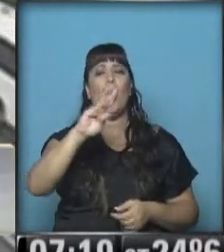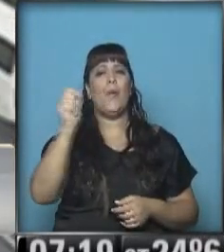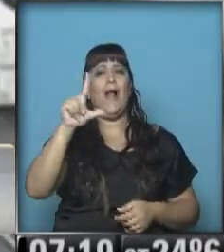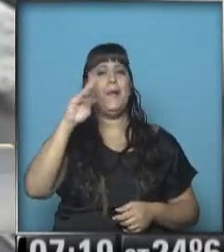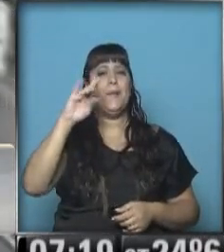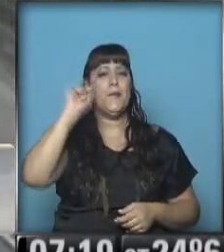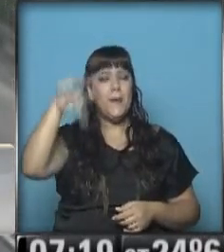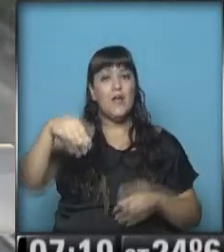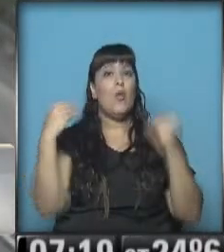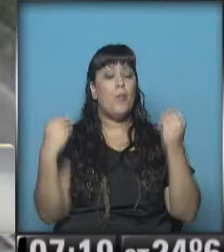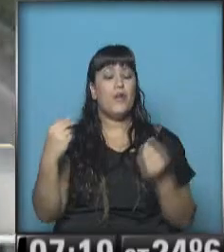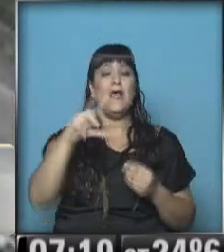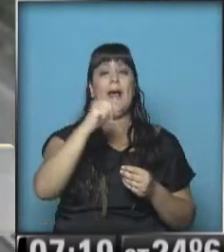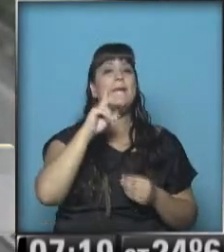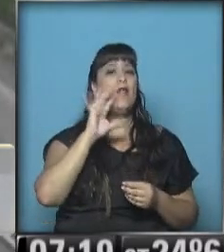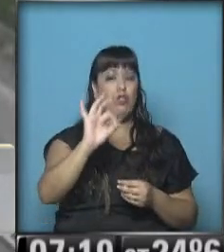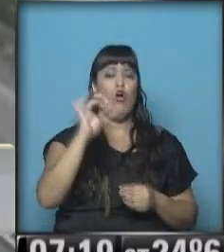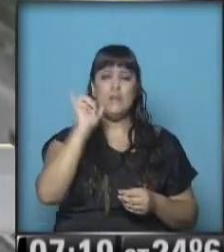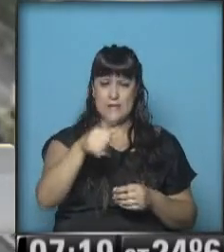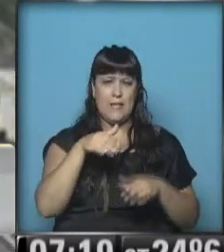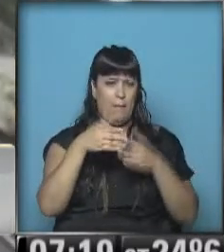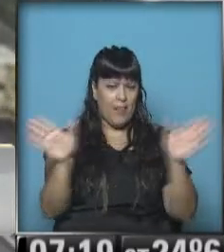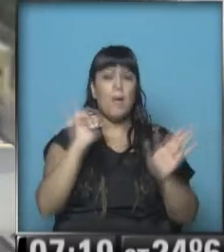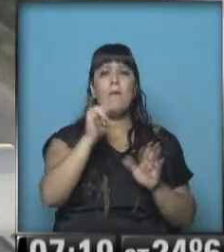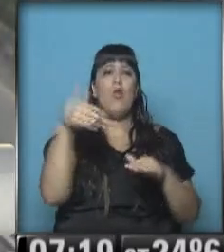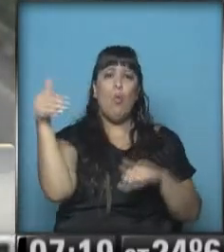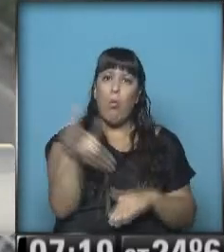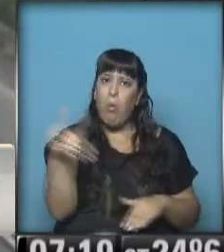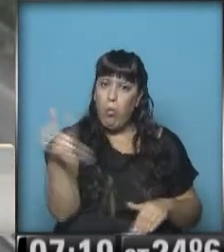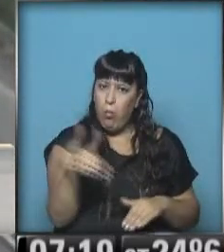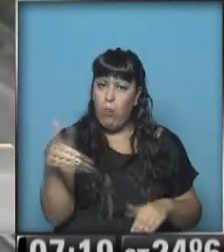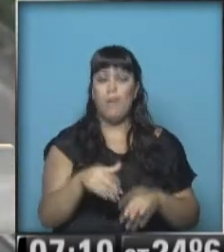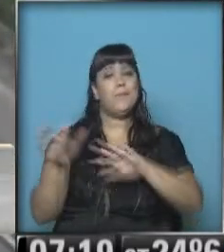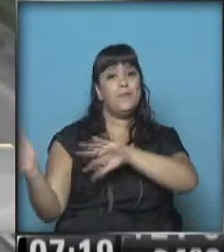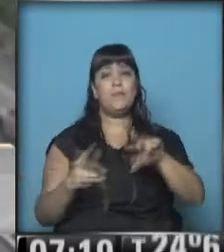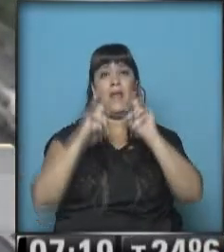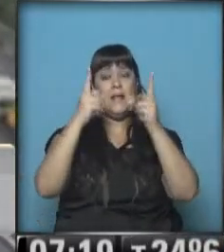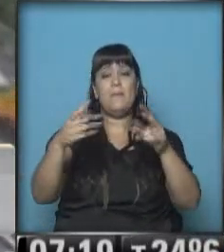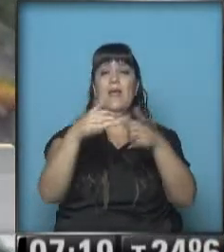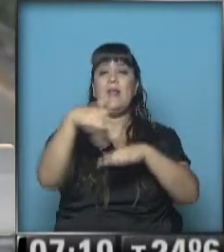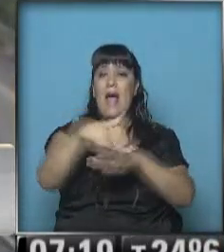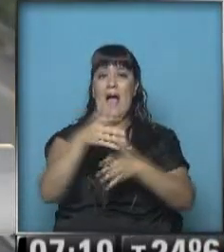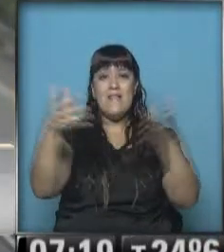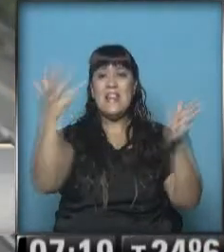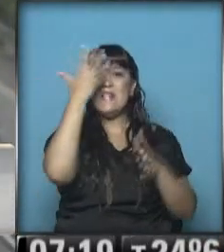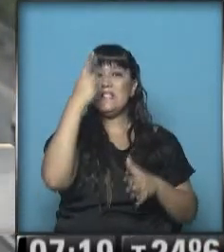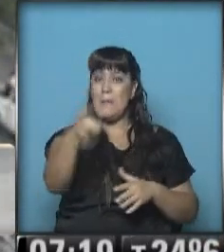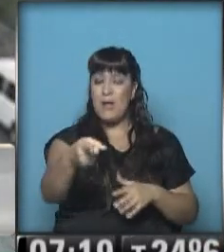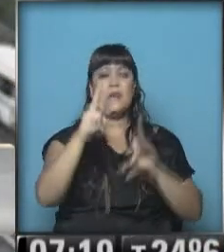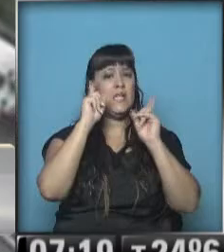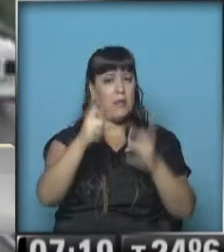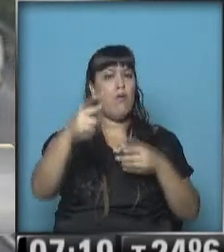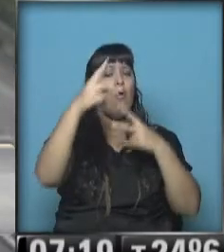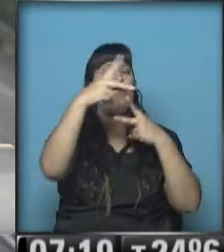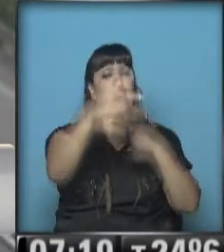porque Cabildo está habilitada pero con importantes demoras. Y por último, en Avenida San Martín también con marcha lenta, con obras que reducen el carril